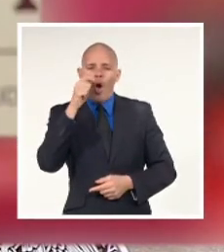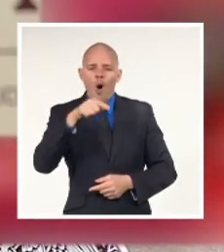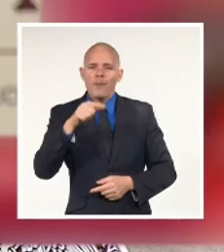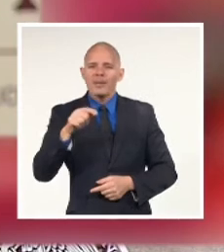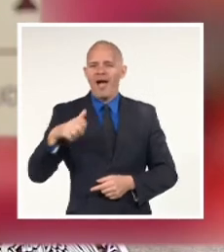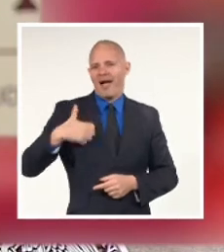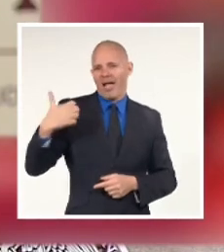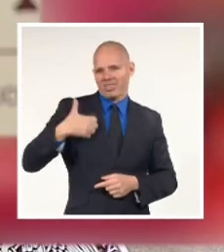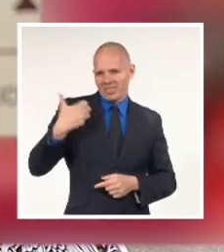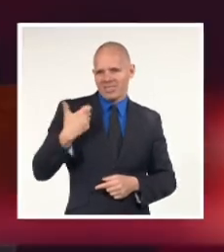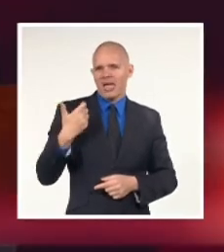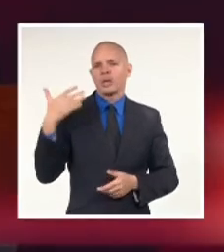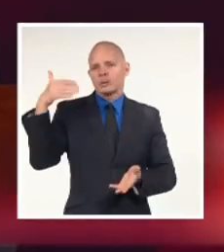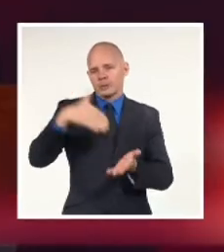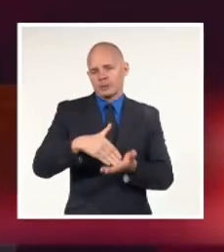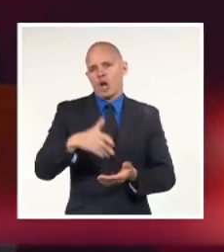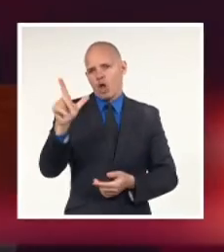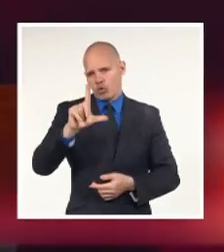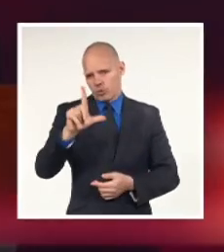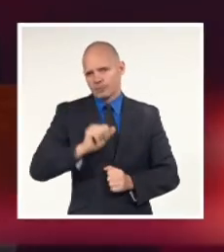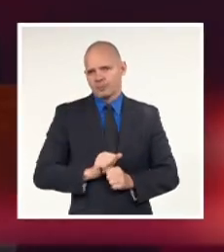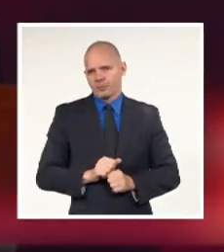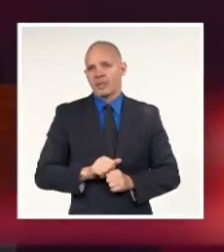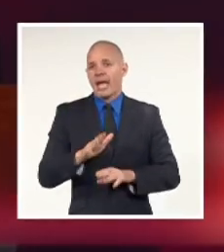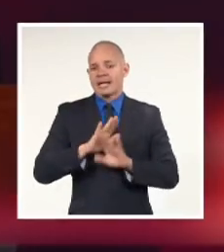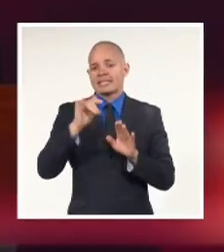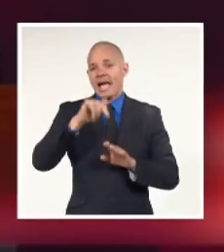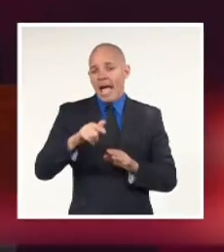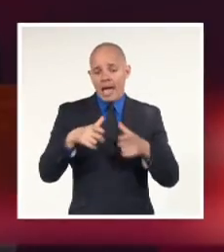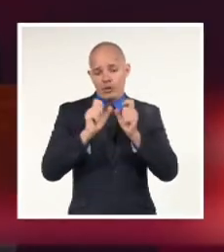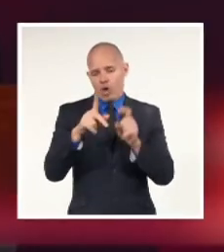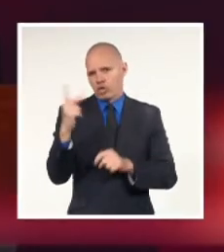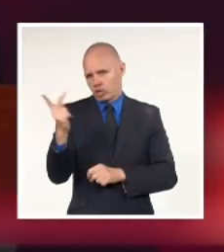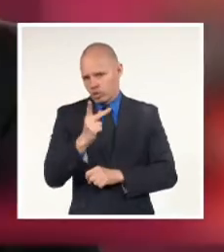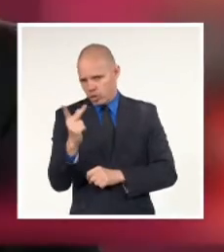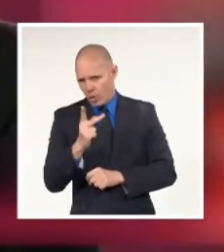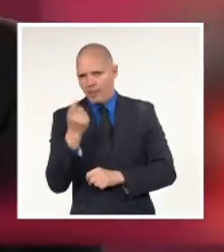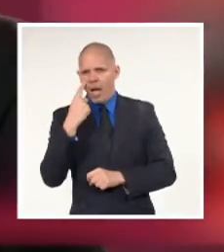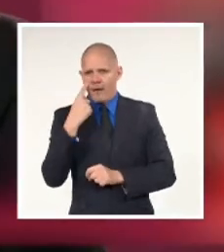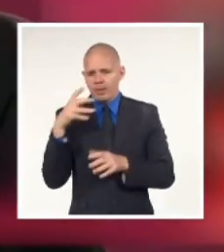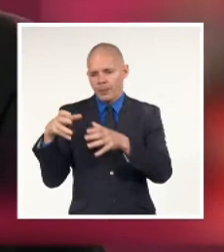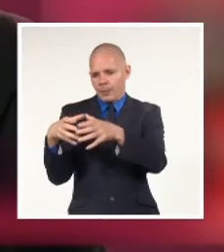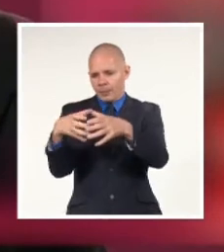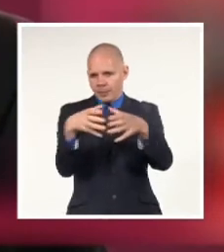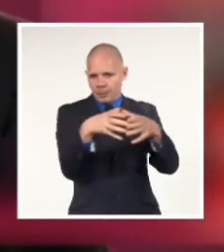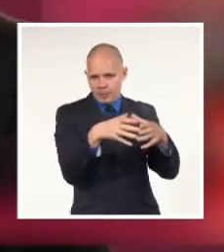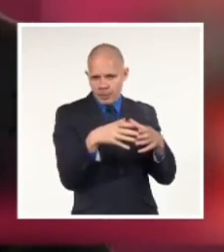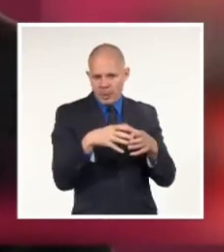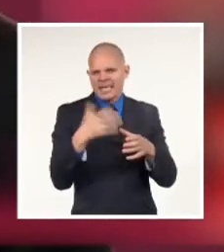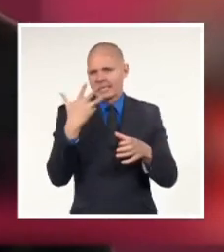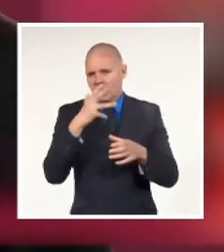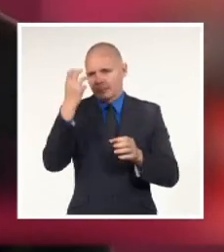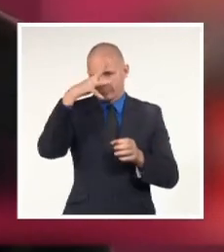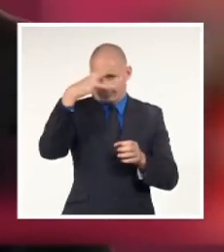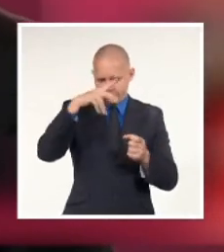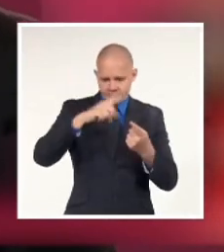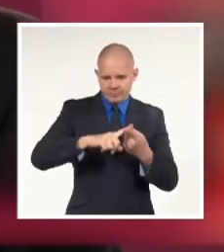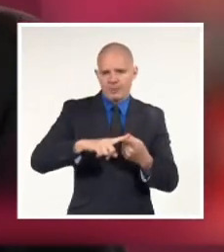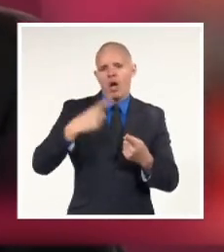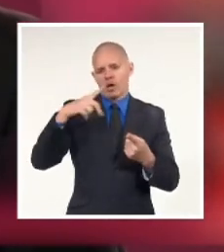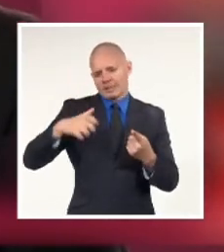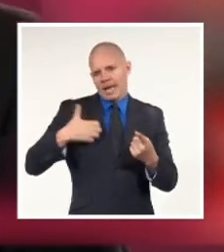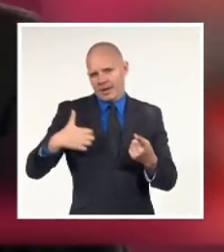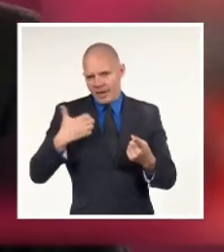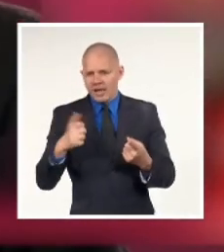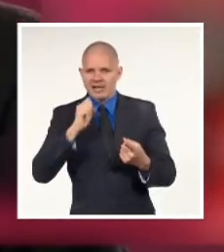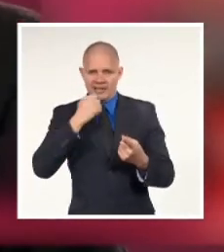el lunes. Las autoridades de México efectuarán dos reuniones bilaterales con los representantes de Washington, D.C. y Ottawa, respectivamente.